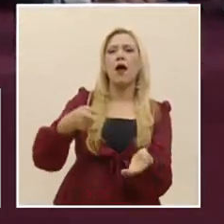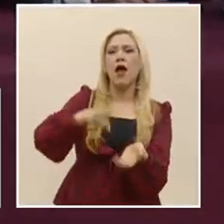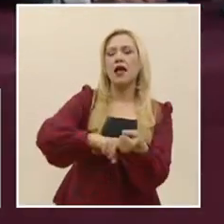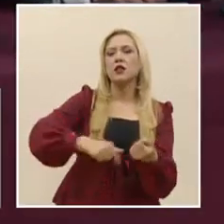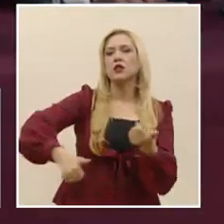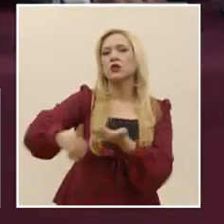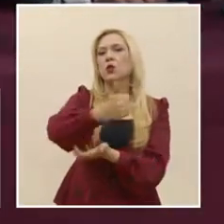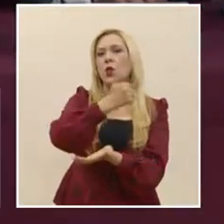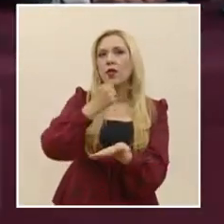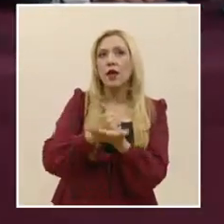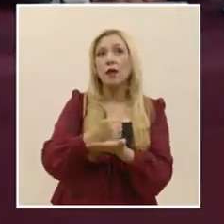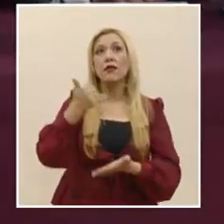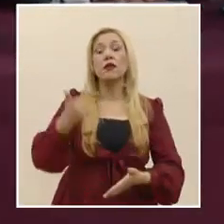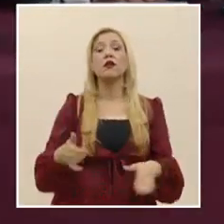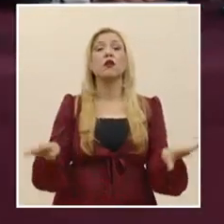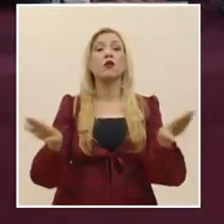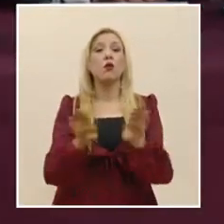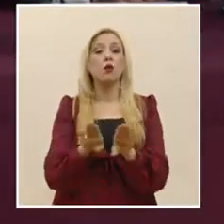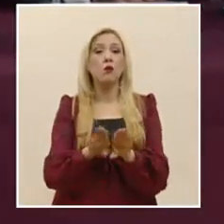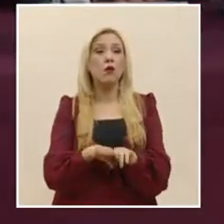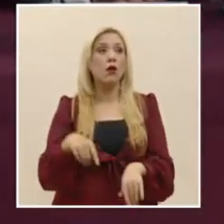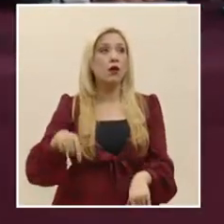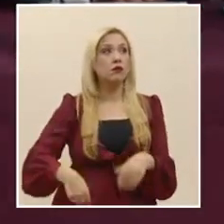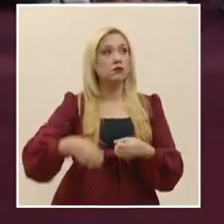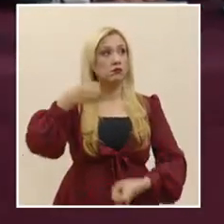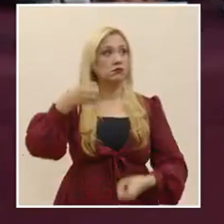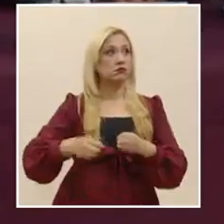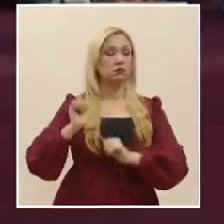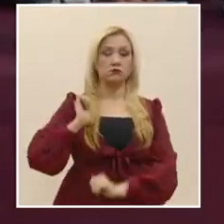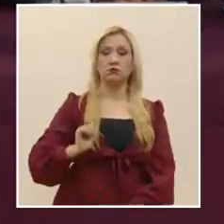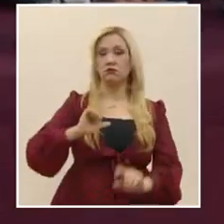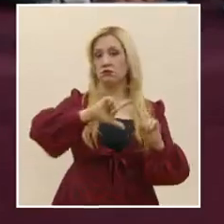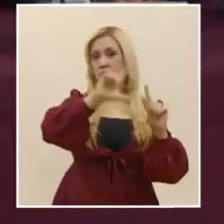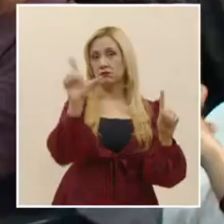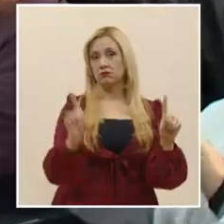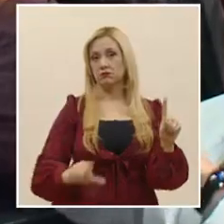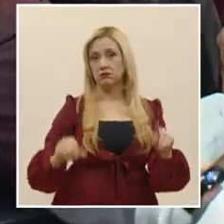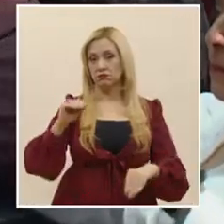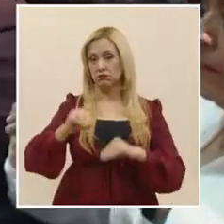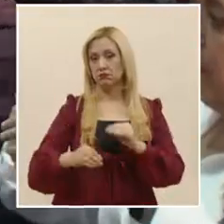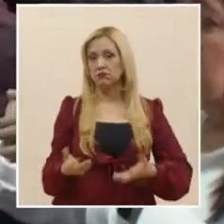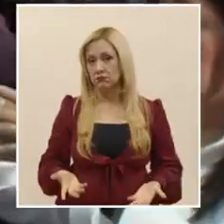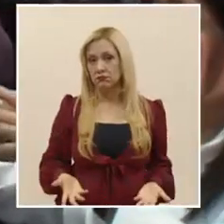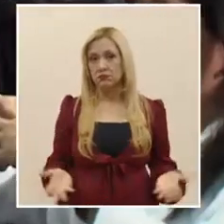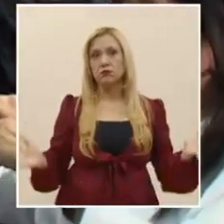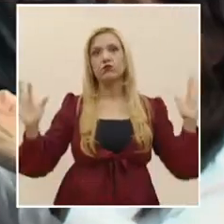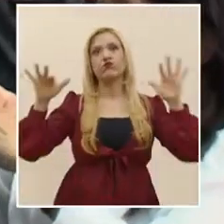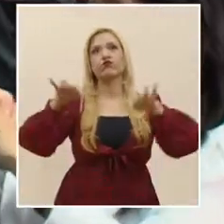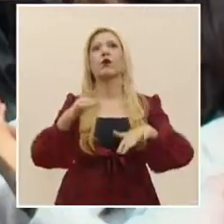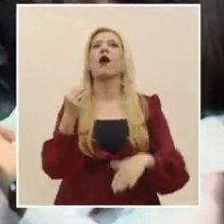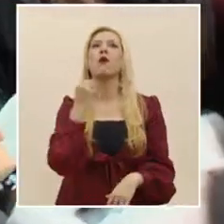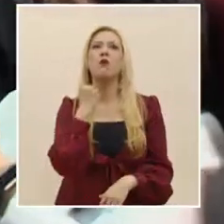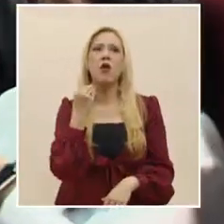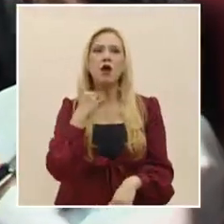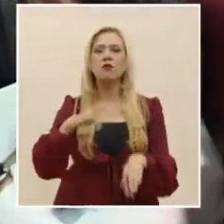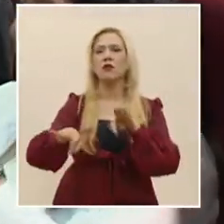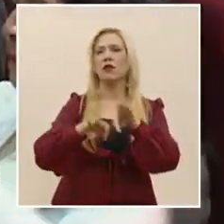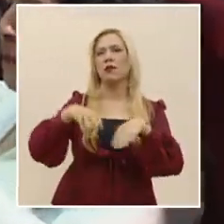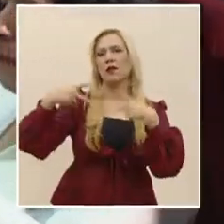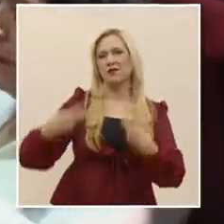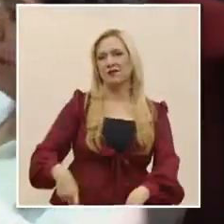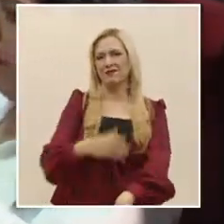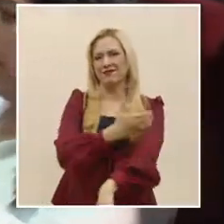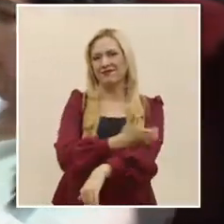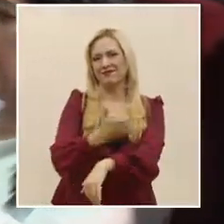urbanismo y el papel que juegan en el Poder Judicial en su desarrollo. Asistieron abogados y servidores públicos del